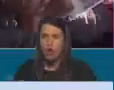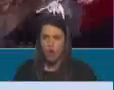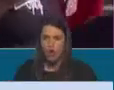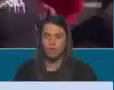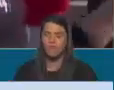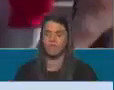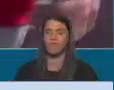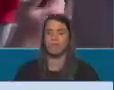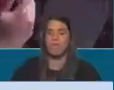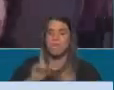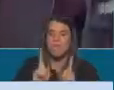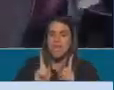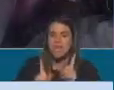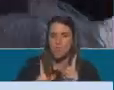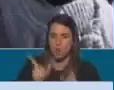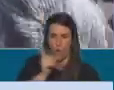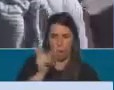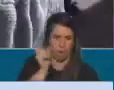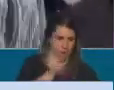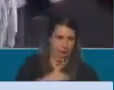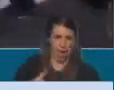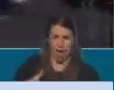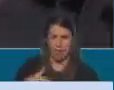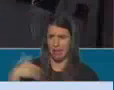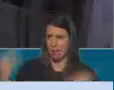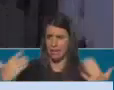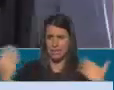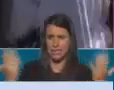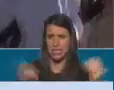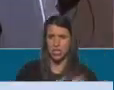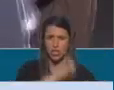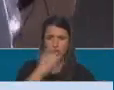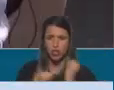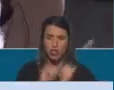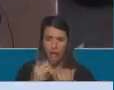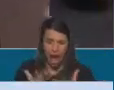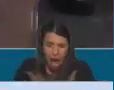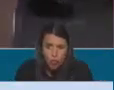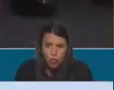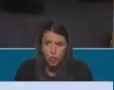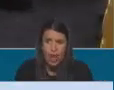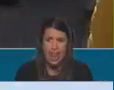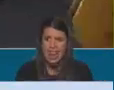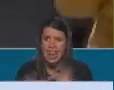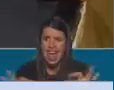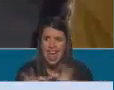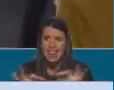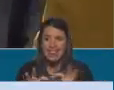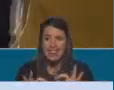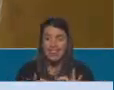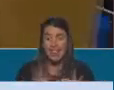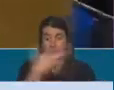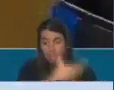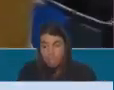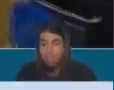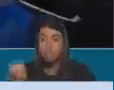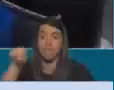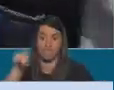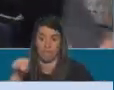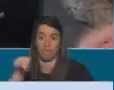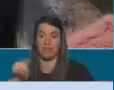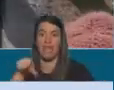nadie ayudaba a este chico, hasta que finalmente lo trasladan y sobrevive a este